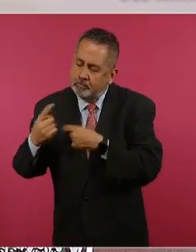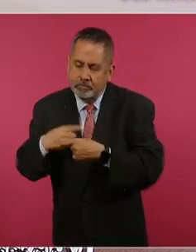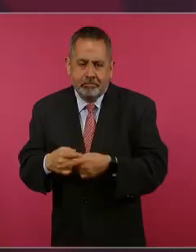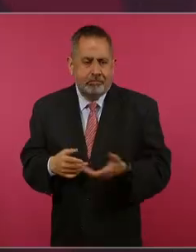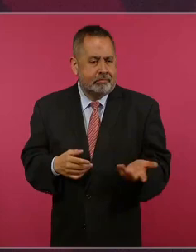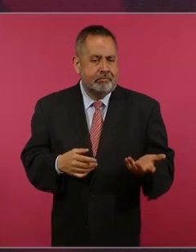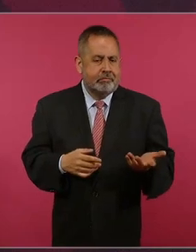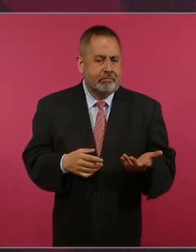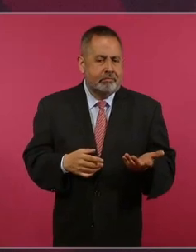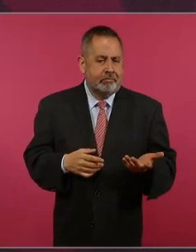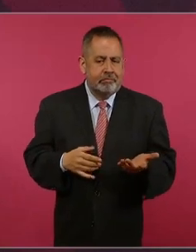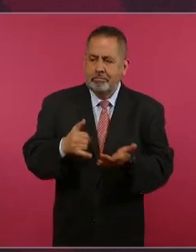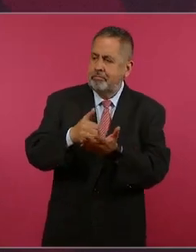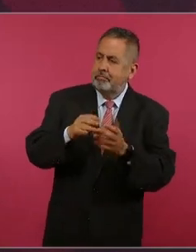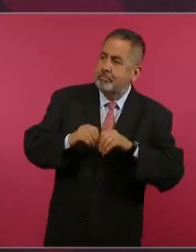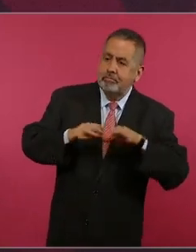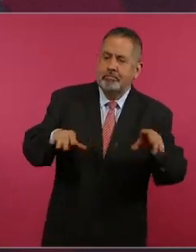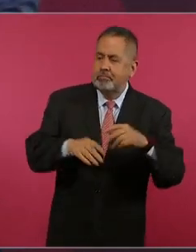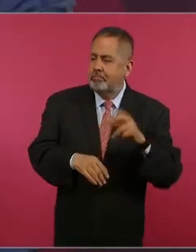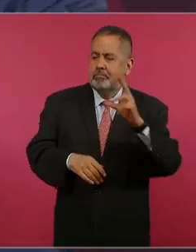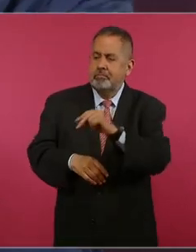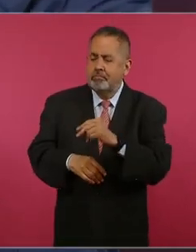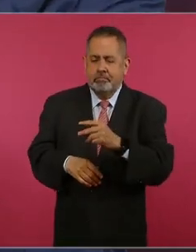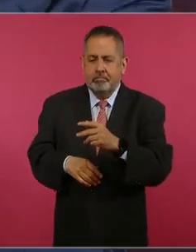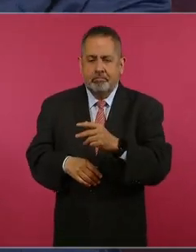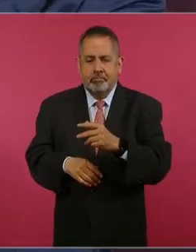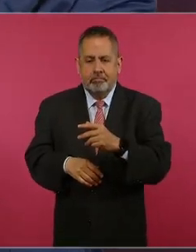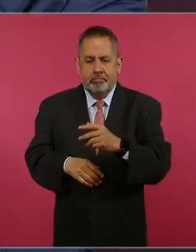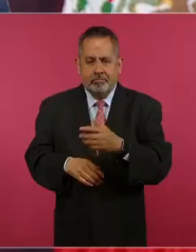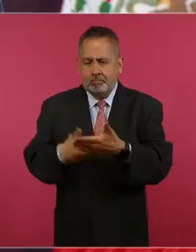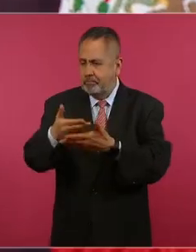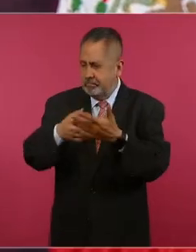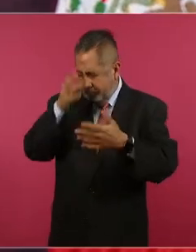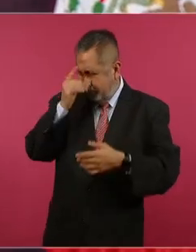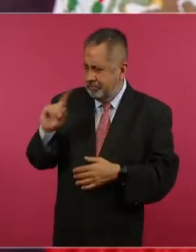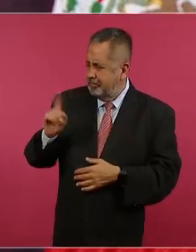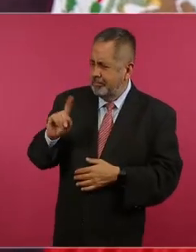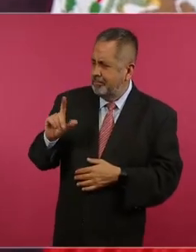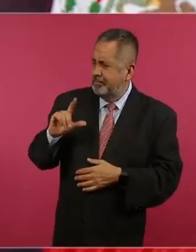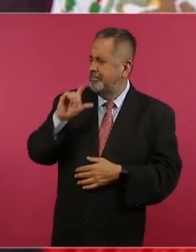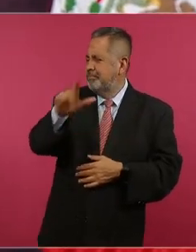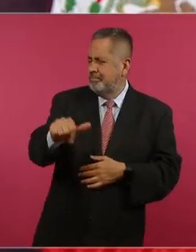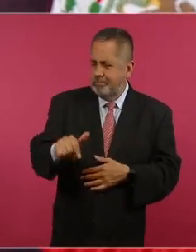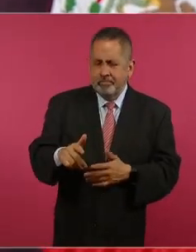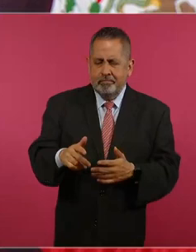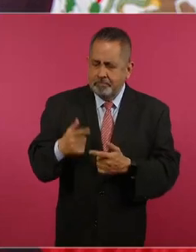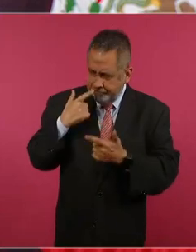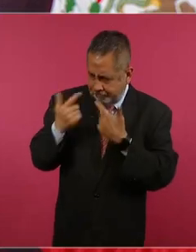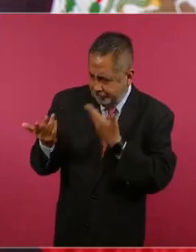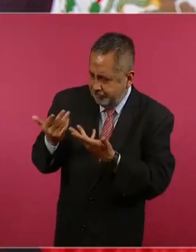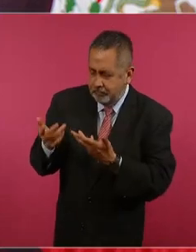No vamos a publicar el acuerdo, o va a entrar